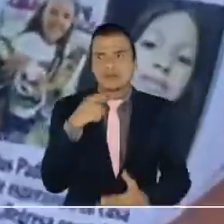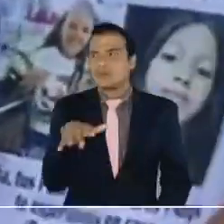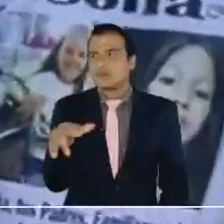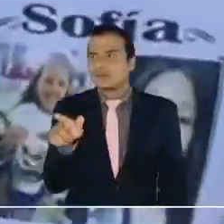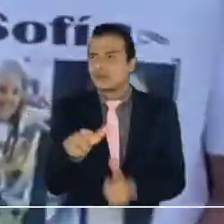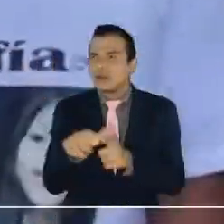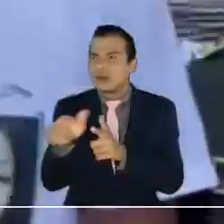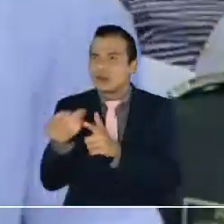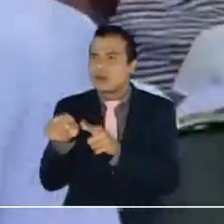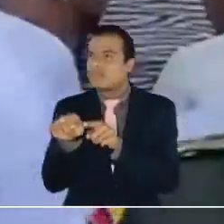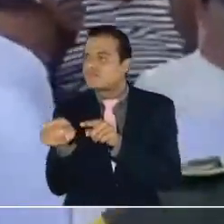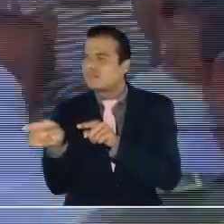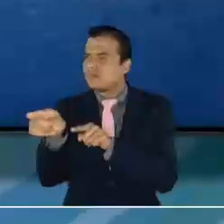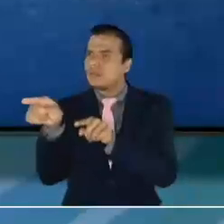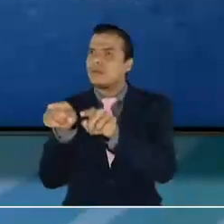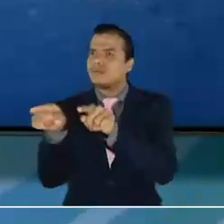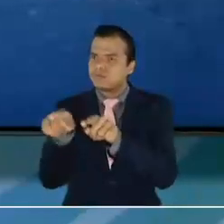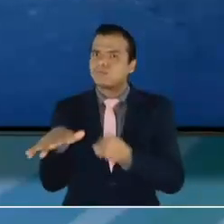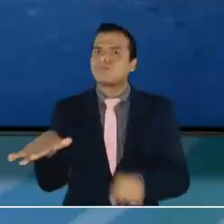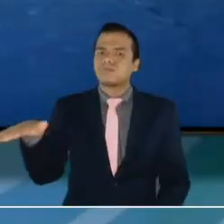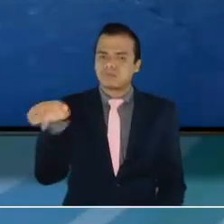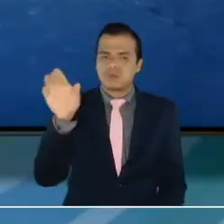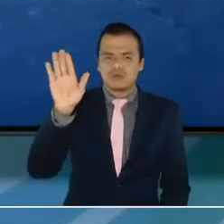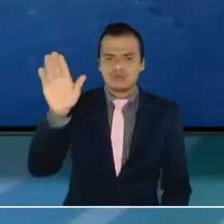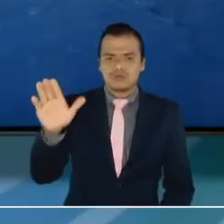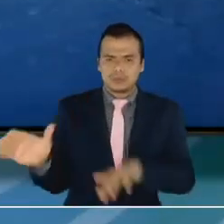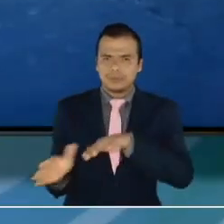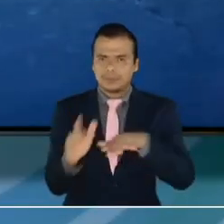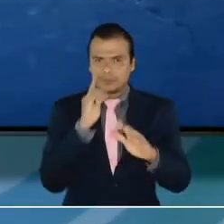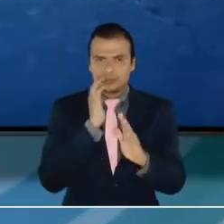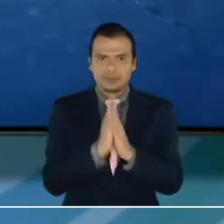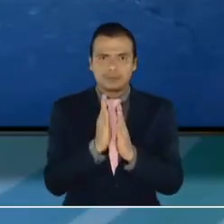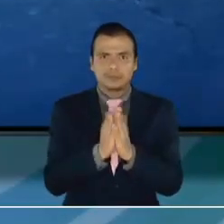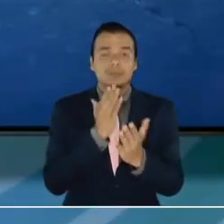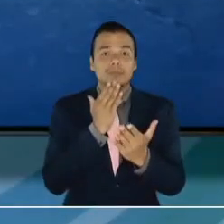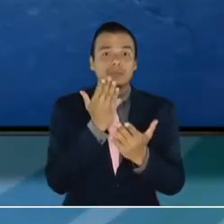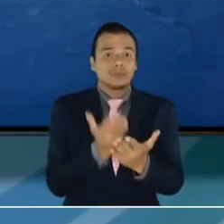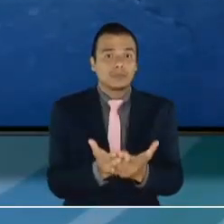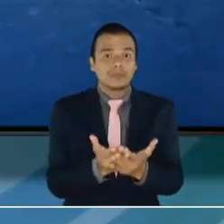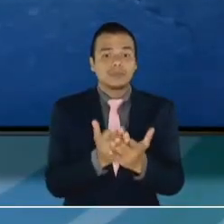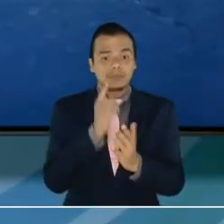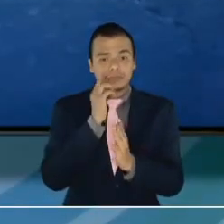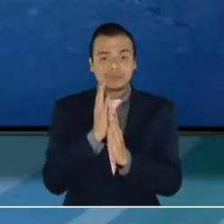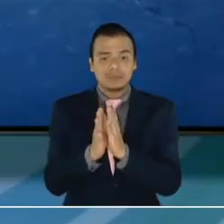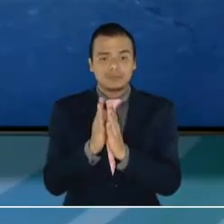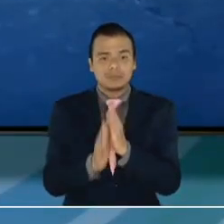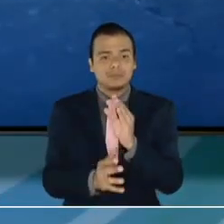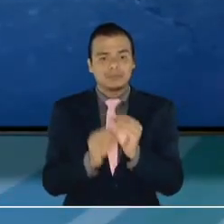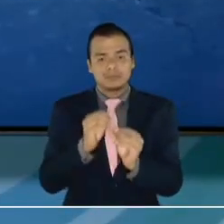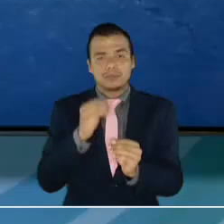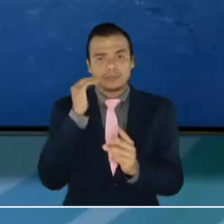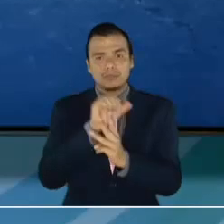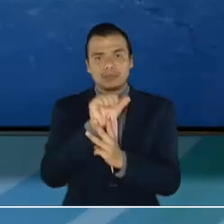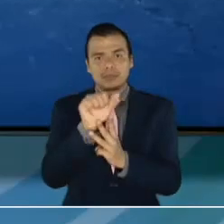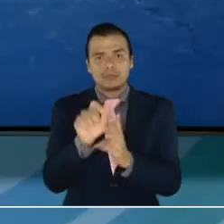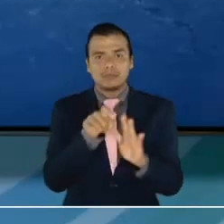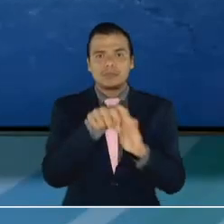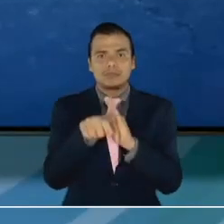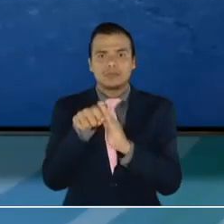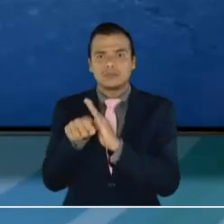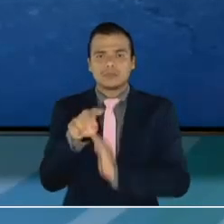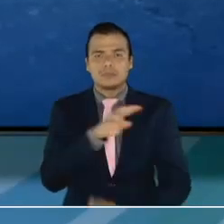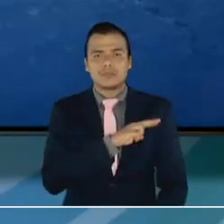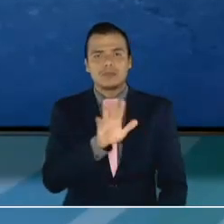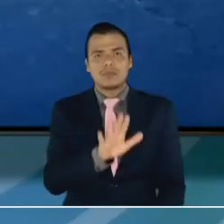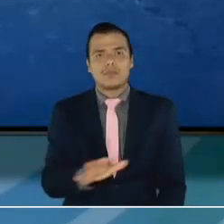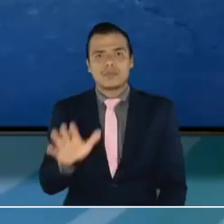recónditos de esta zona. Gracias, Miguel. Y miren, en otras noticias, 3 feminicidios ocurridos en el Valle del Cauca en las últimas horas